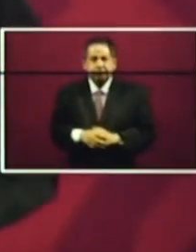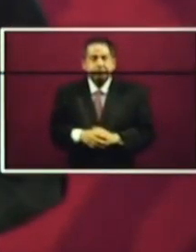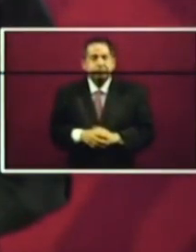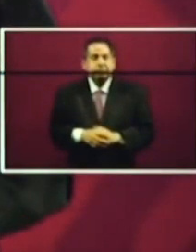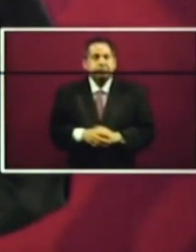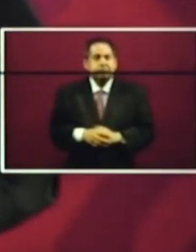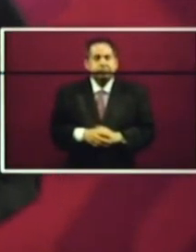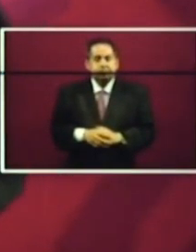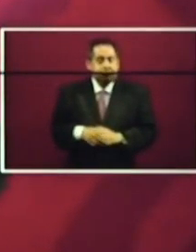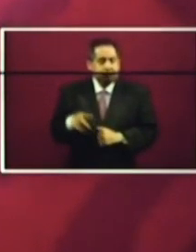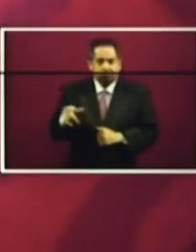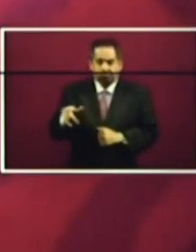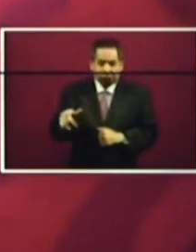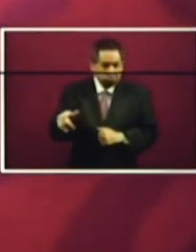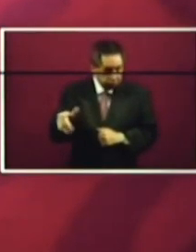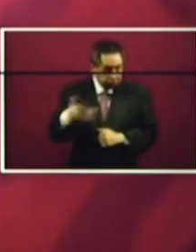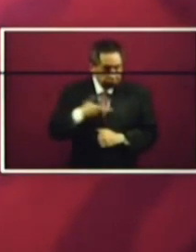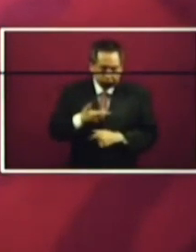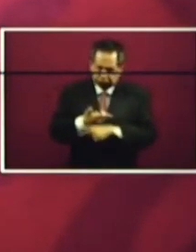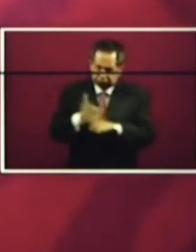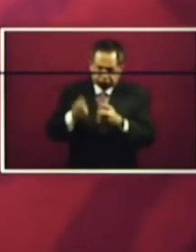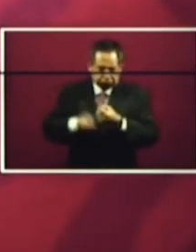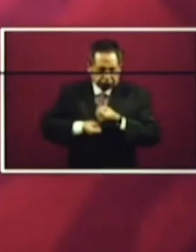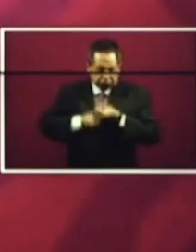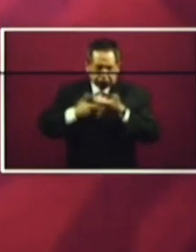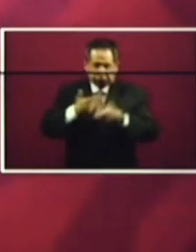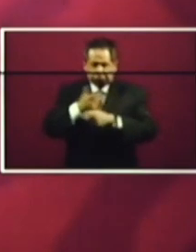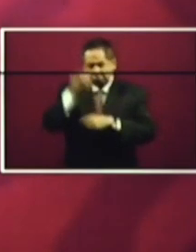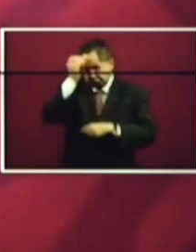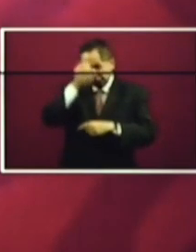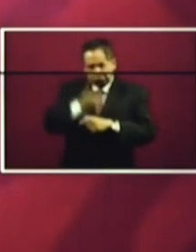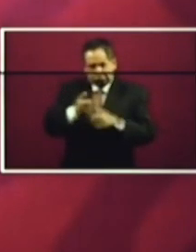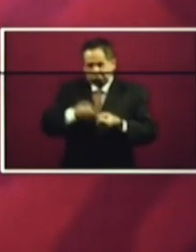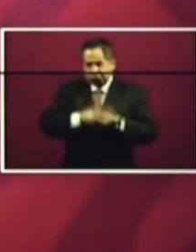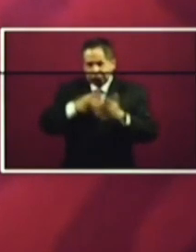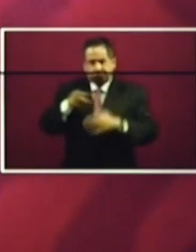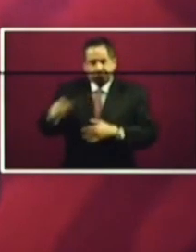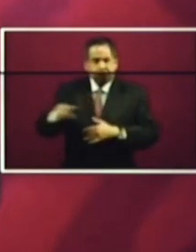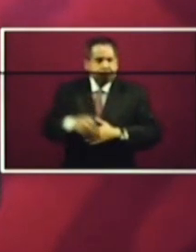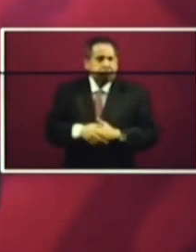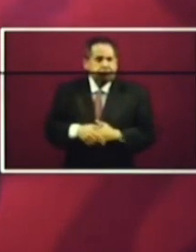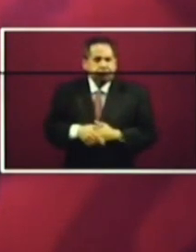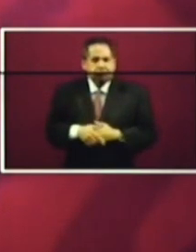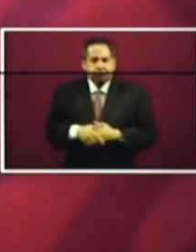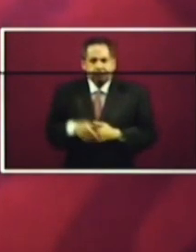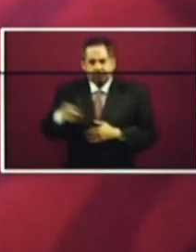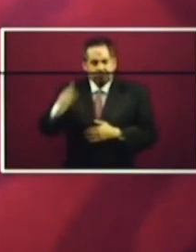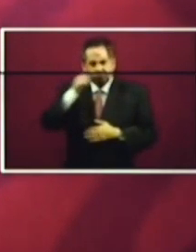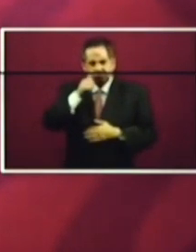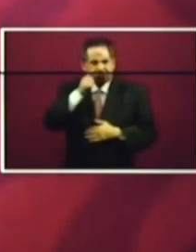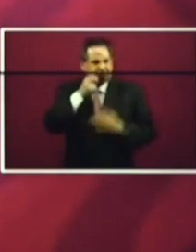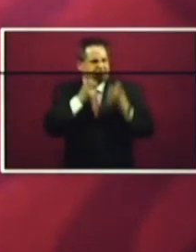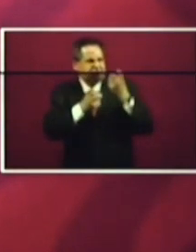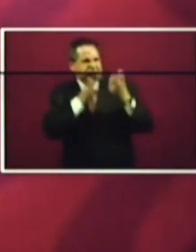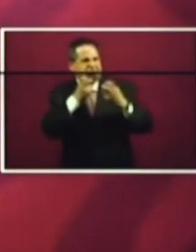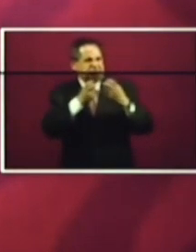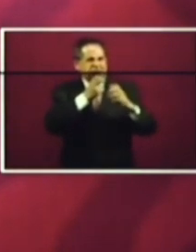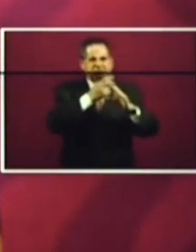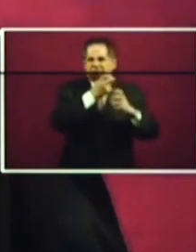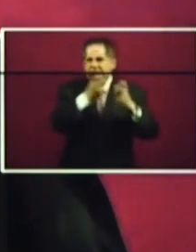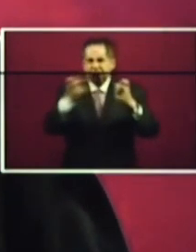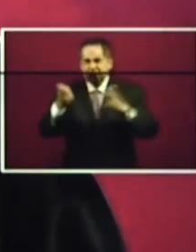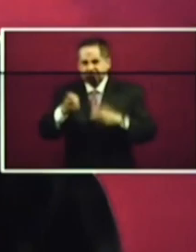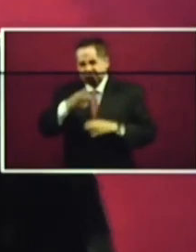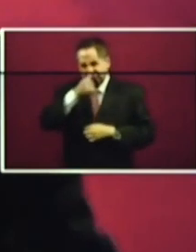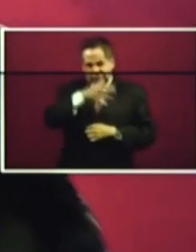otro tema, durante su conferencia matutina, el presidente informó que a partir del 30 de junio, la Guardia Nacional iniciará